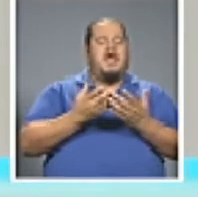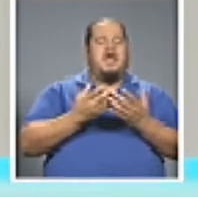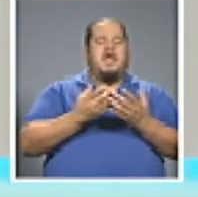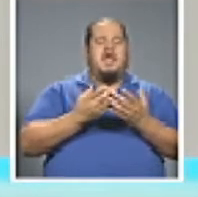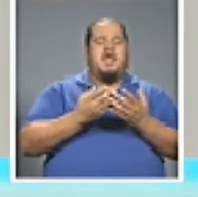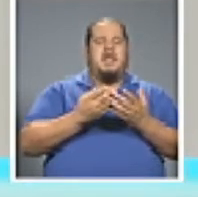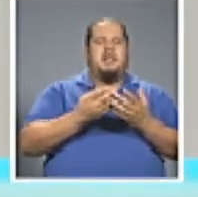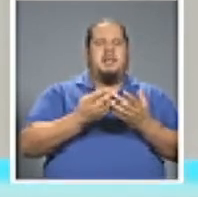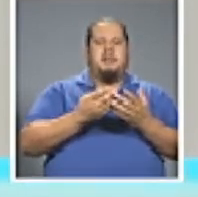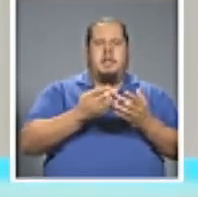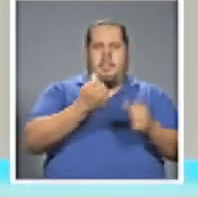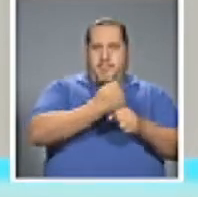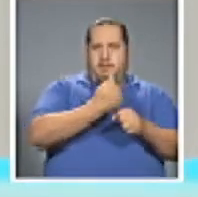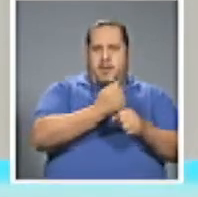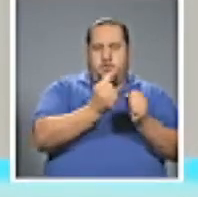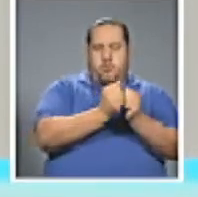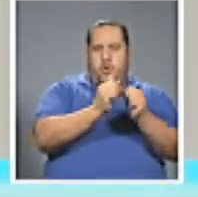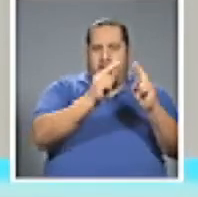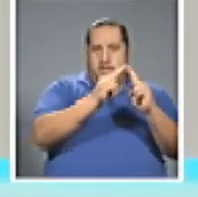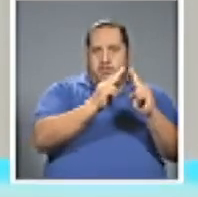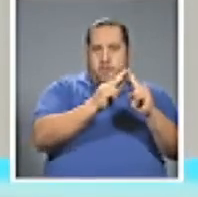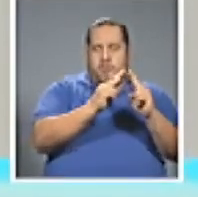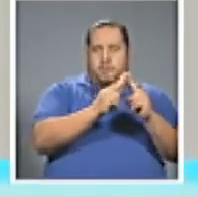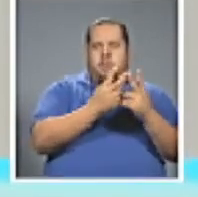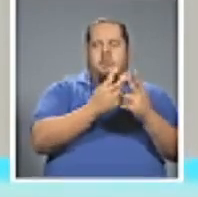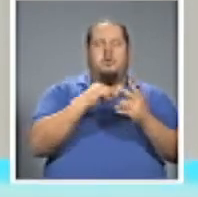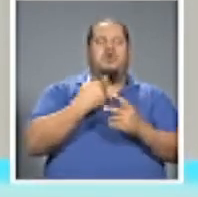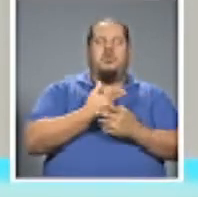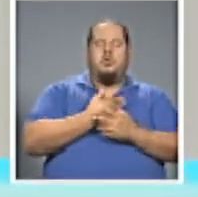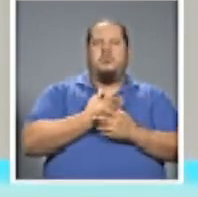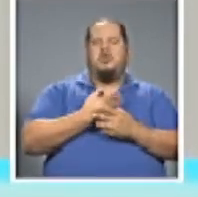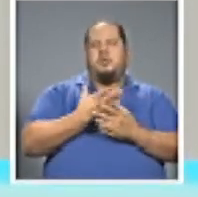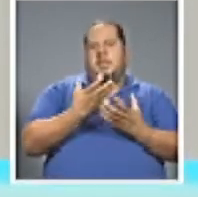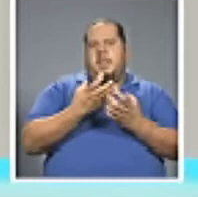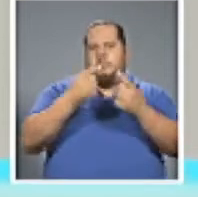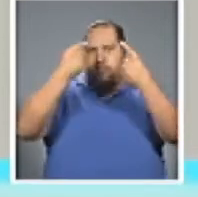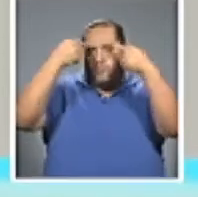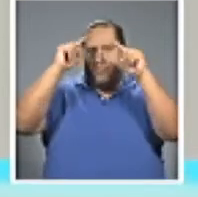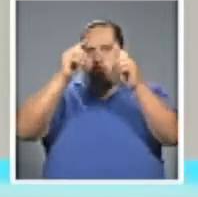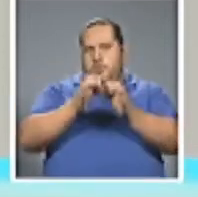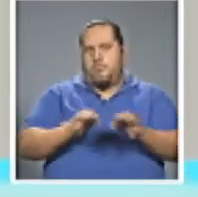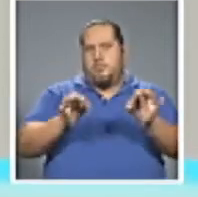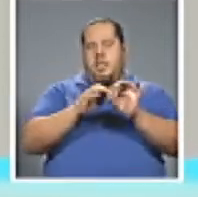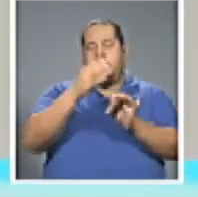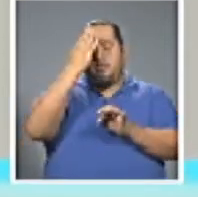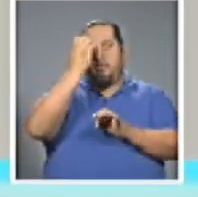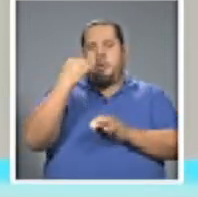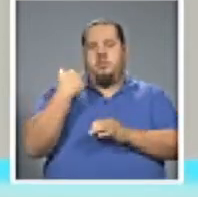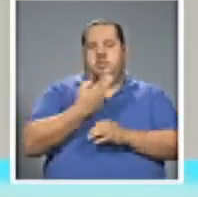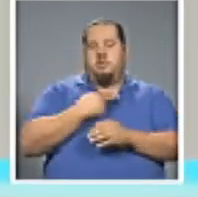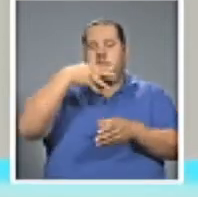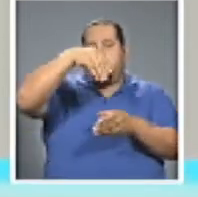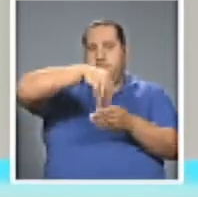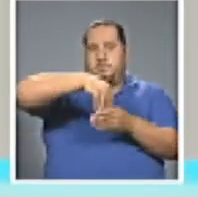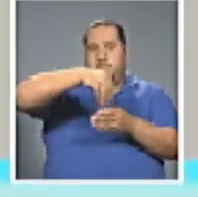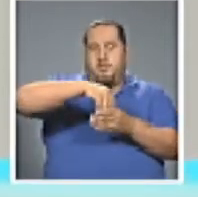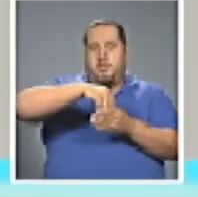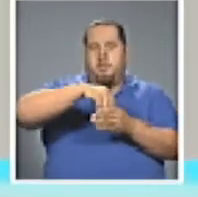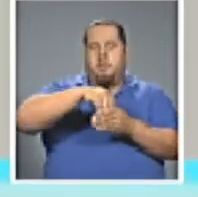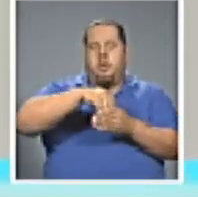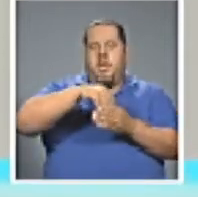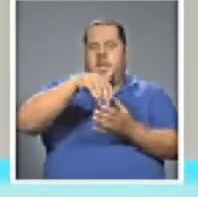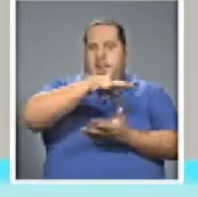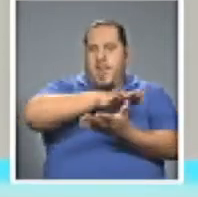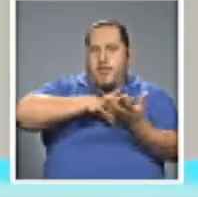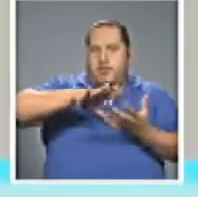una que hemos destacado como un logro importante. ¿Por qué? Porque estamos invirtiendo en lo que sería la